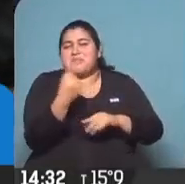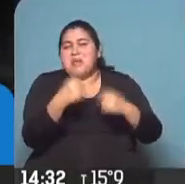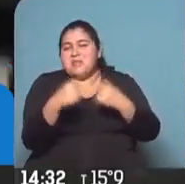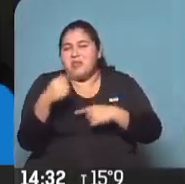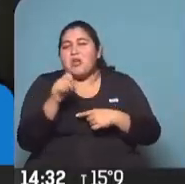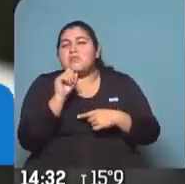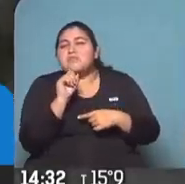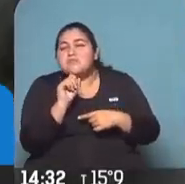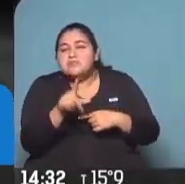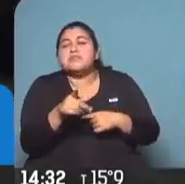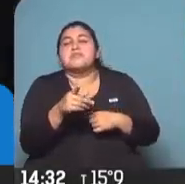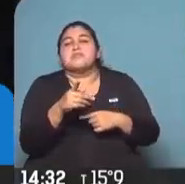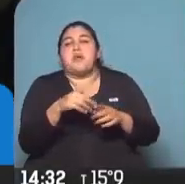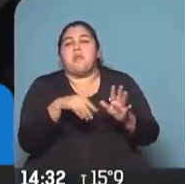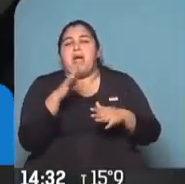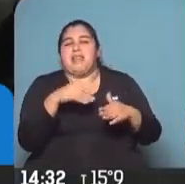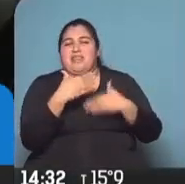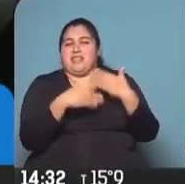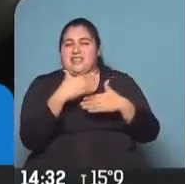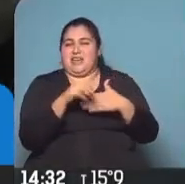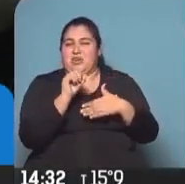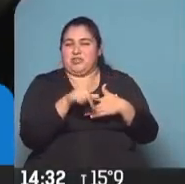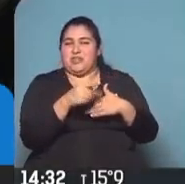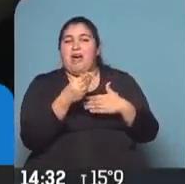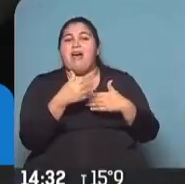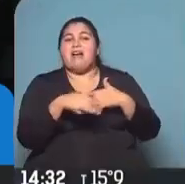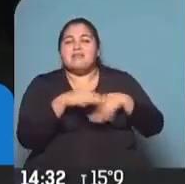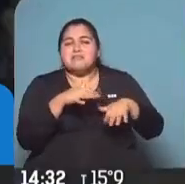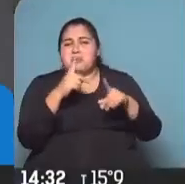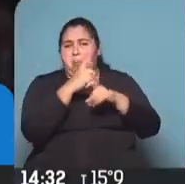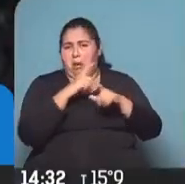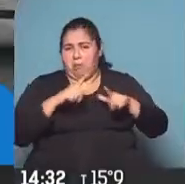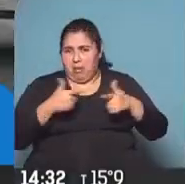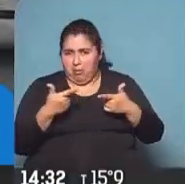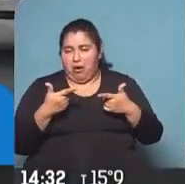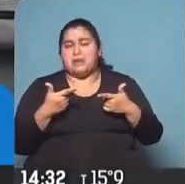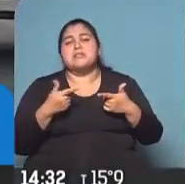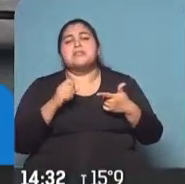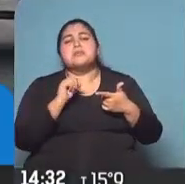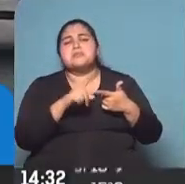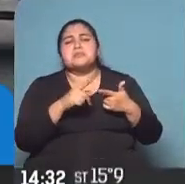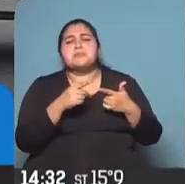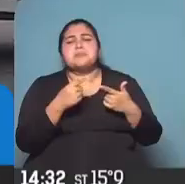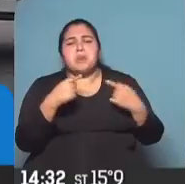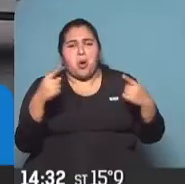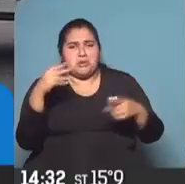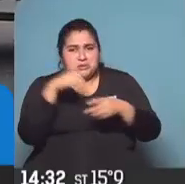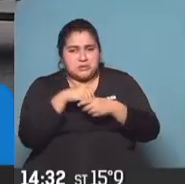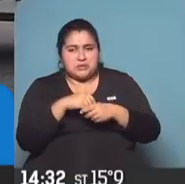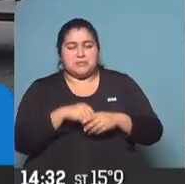instrumento científico necesario para desarrollar las tareas sin inconvenientes limitaciones en ninguna índole